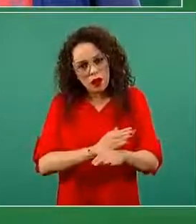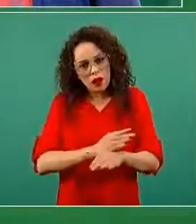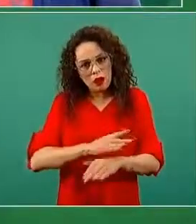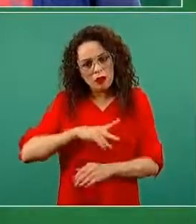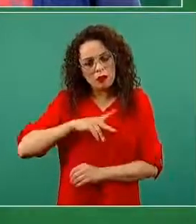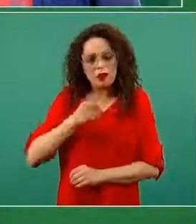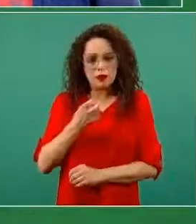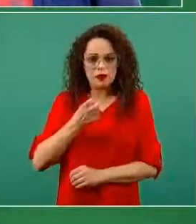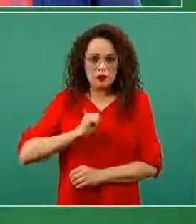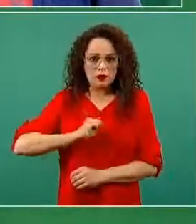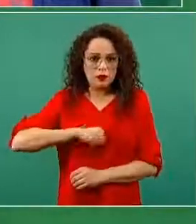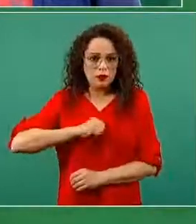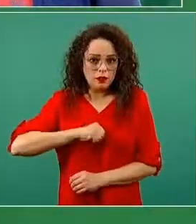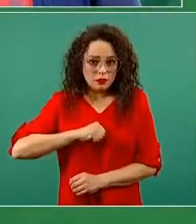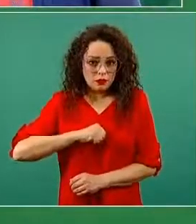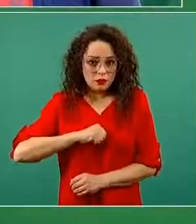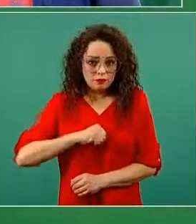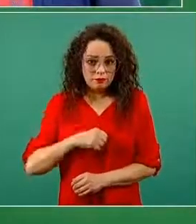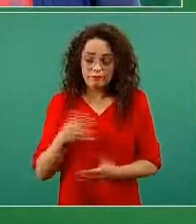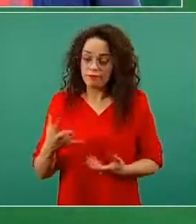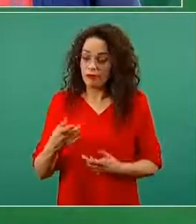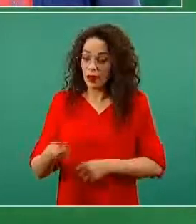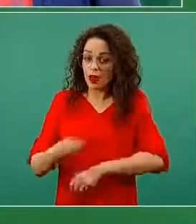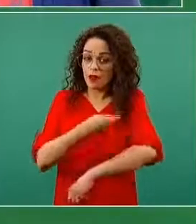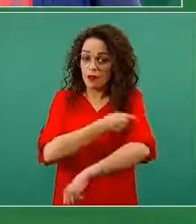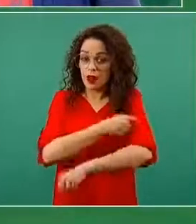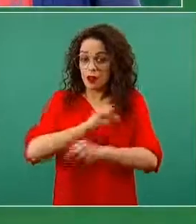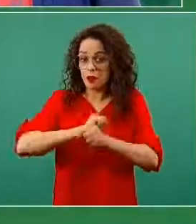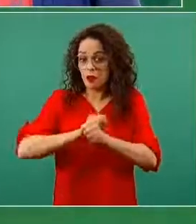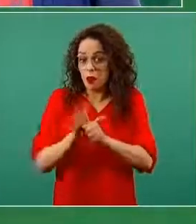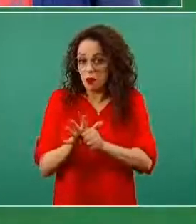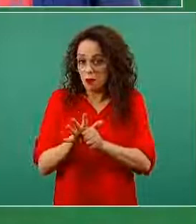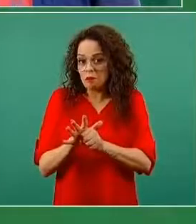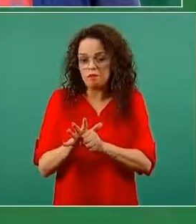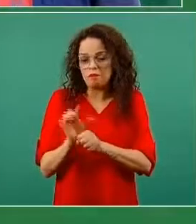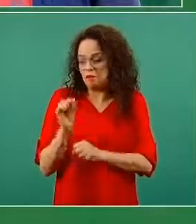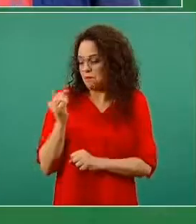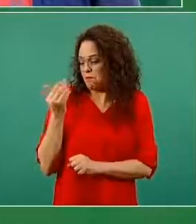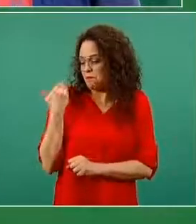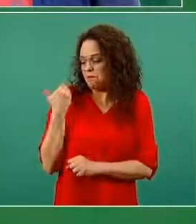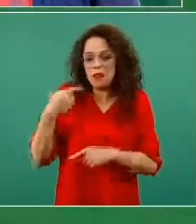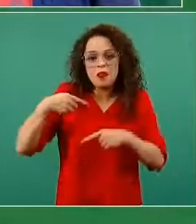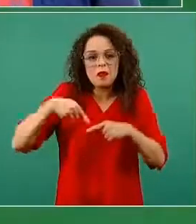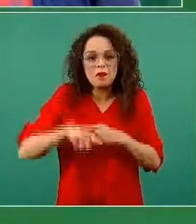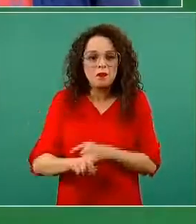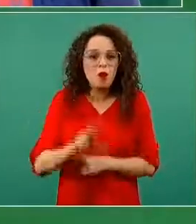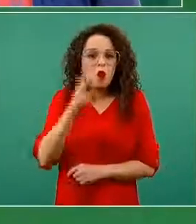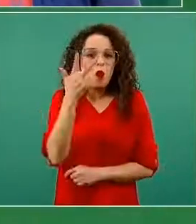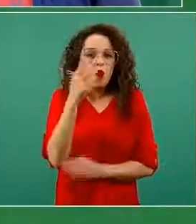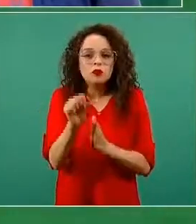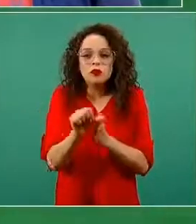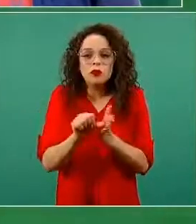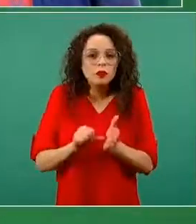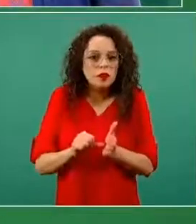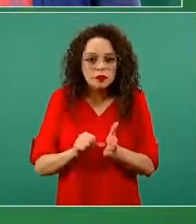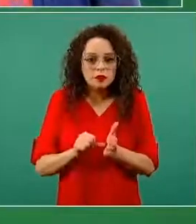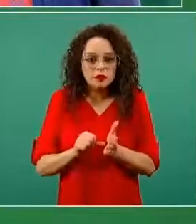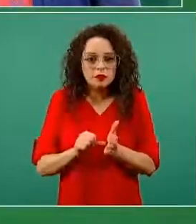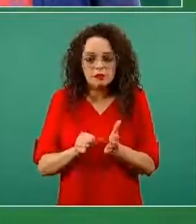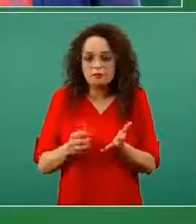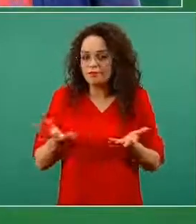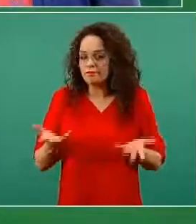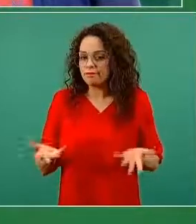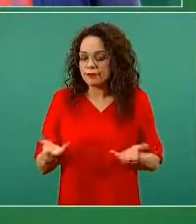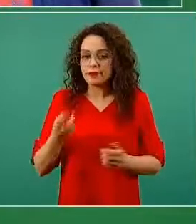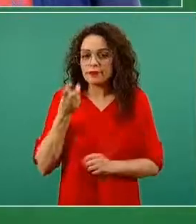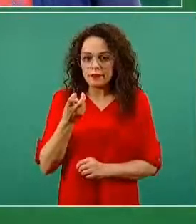del coronavirus es muy joven, tiene menos de 8 meses, 7 meses, y pues se está aplicando.